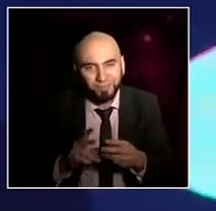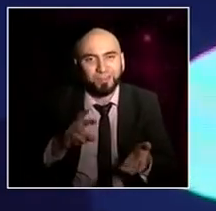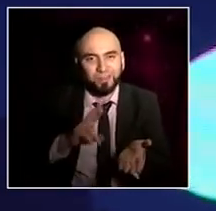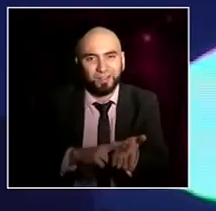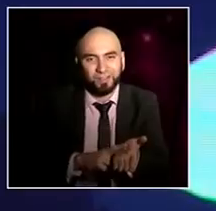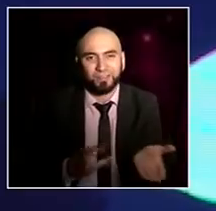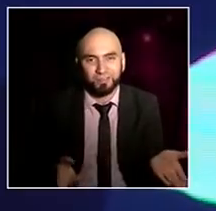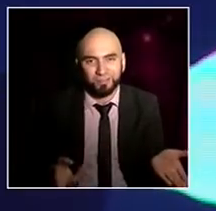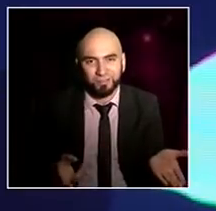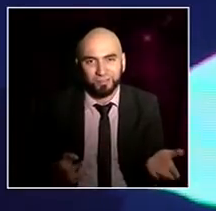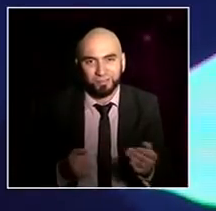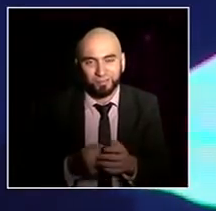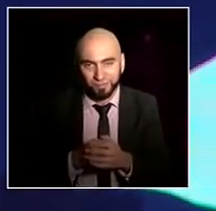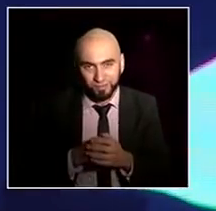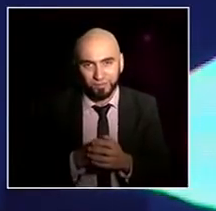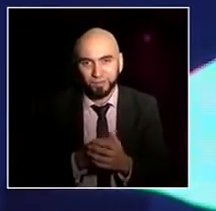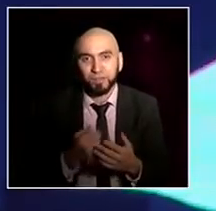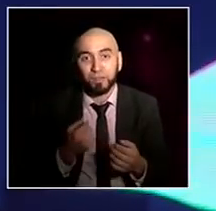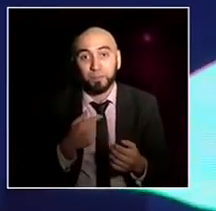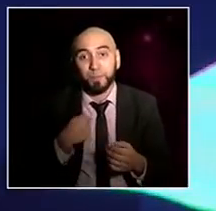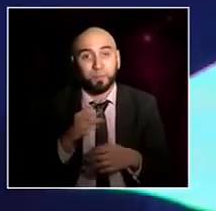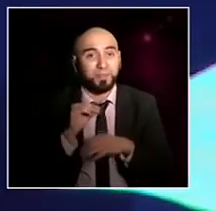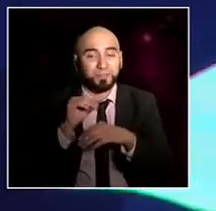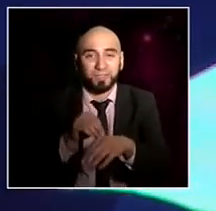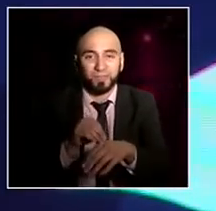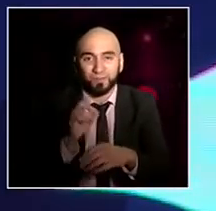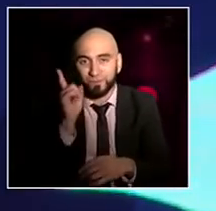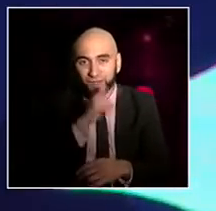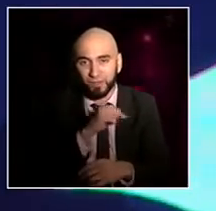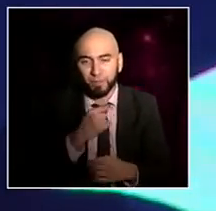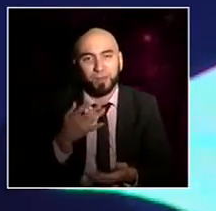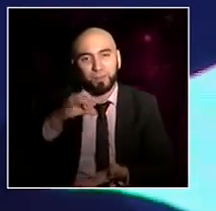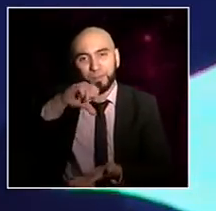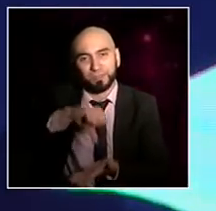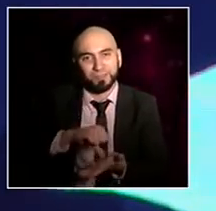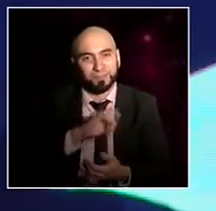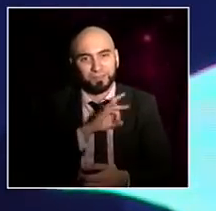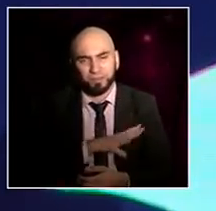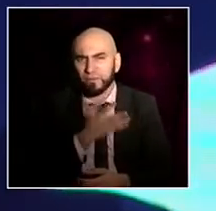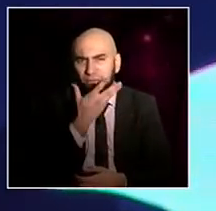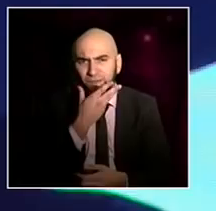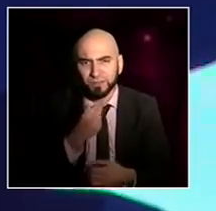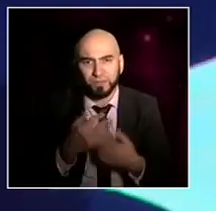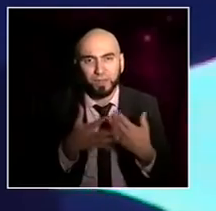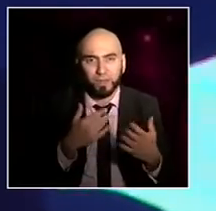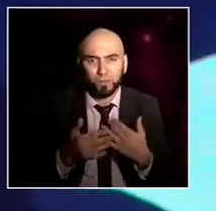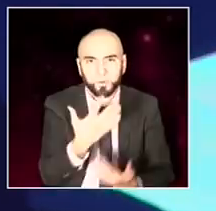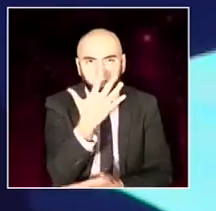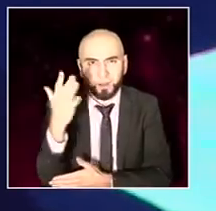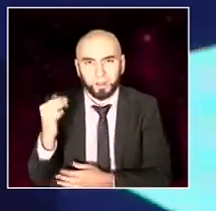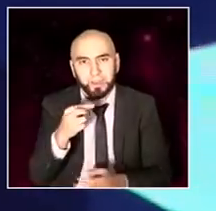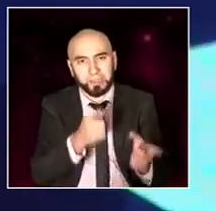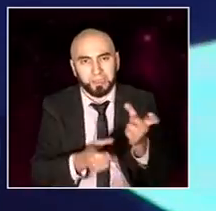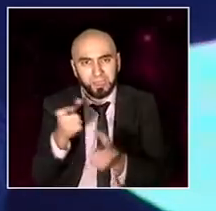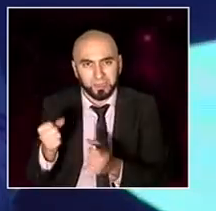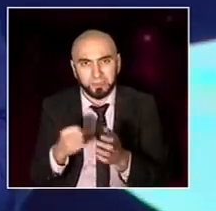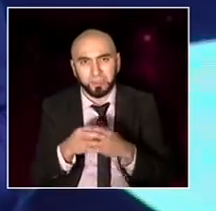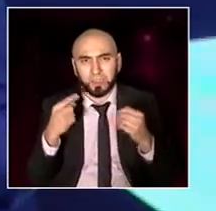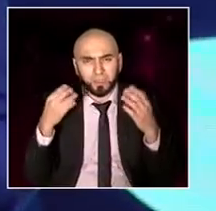Mi agradecimiento final es para el país de Chile por su belleza natural, su gente, el énfasis